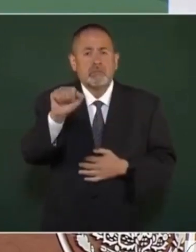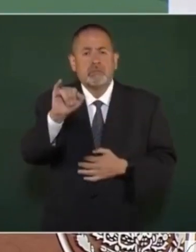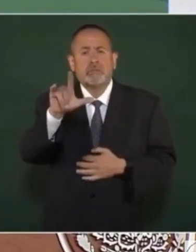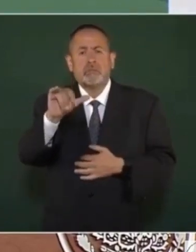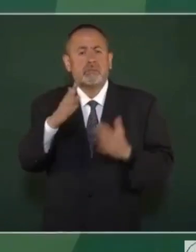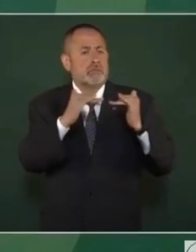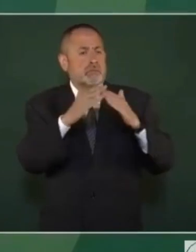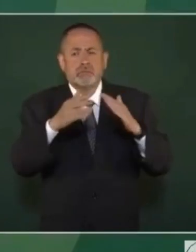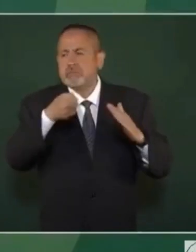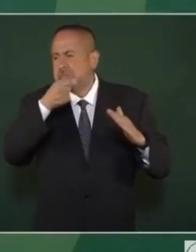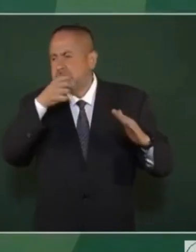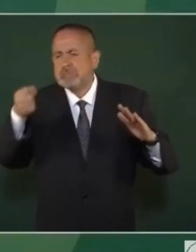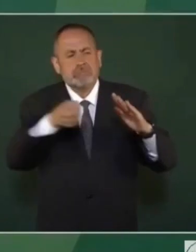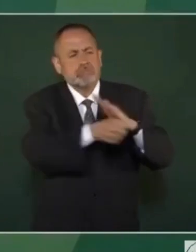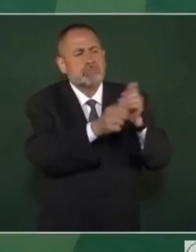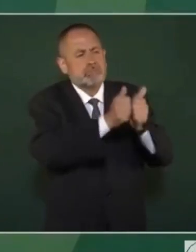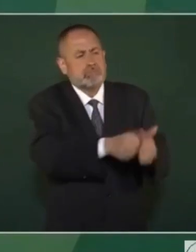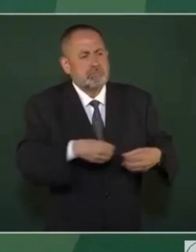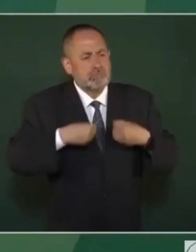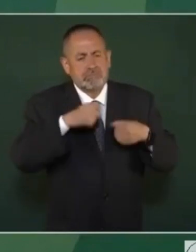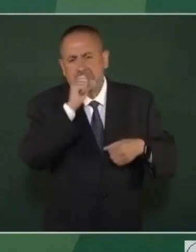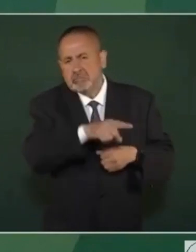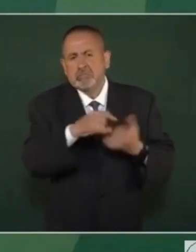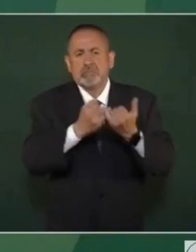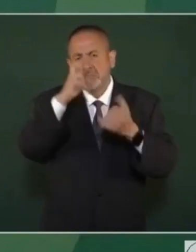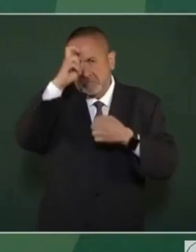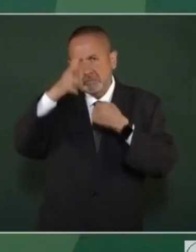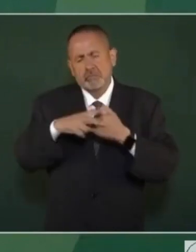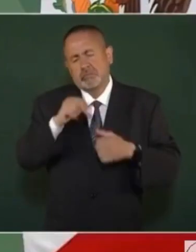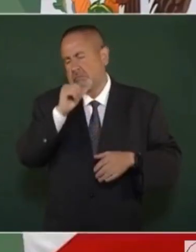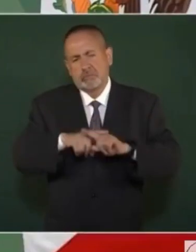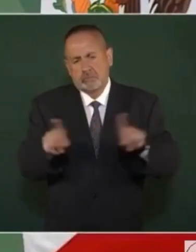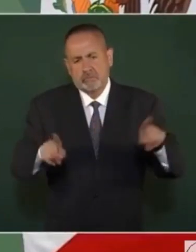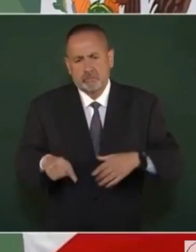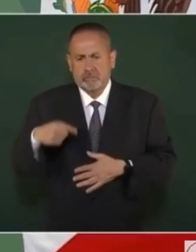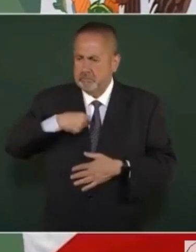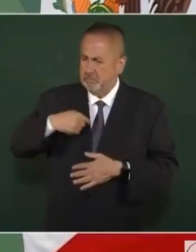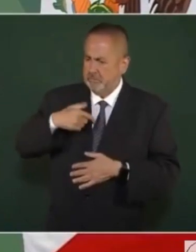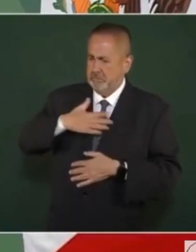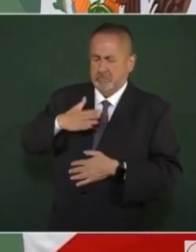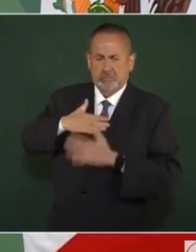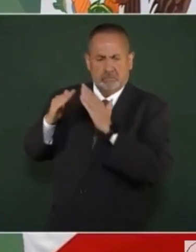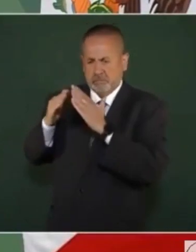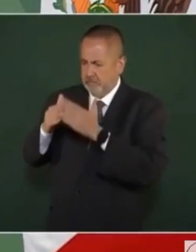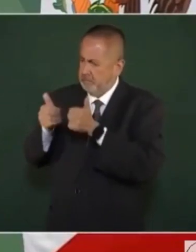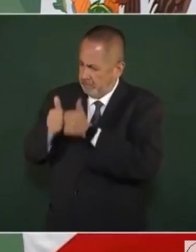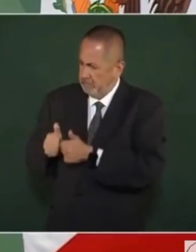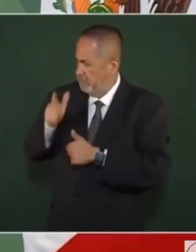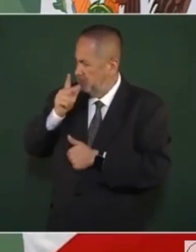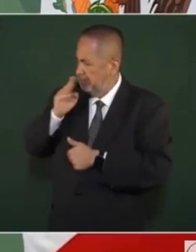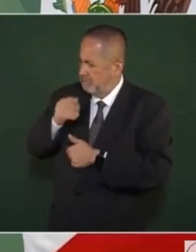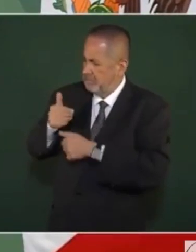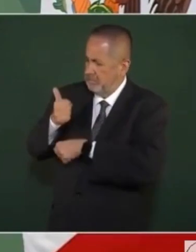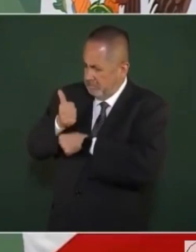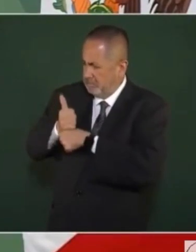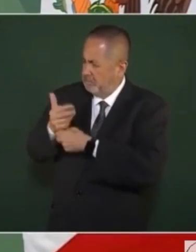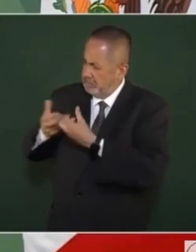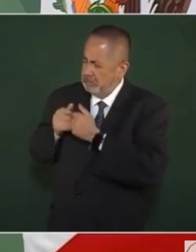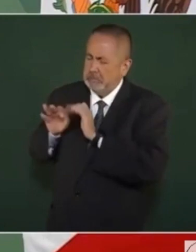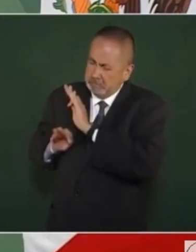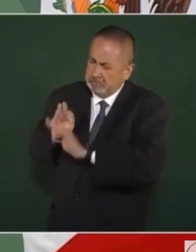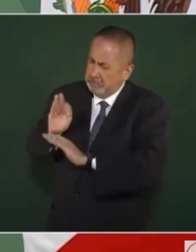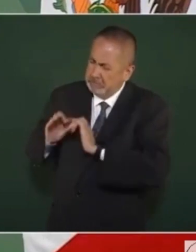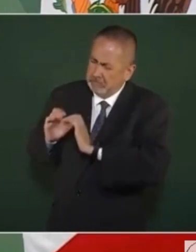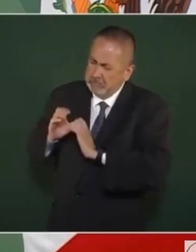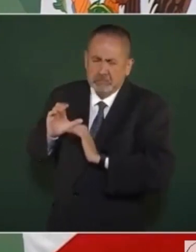Estados Unidos, que hay en Europa. Aquí tenemos a nuestros papás, nuestros abuelos, los